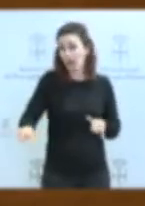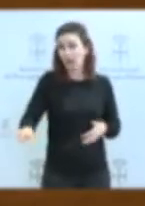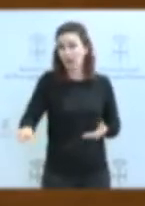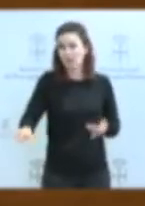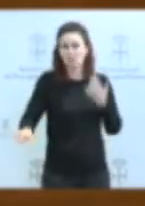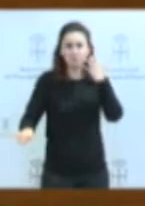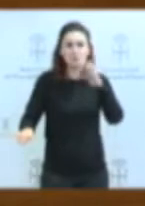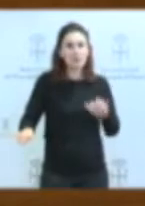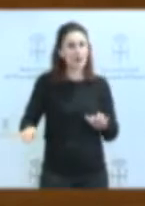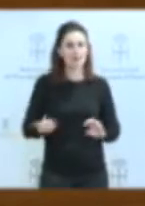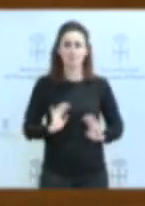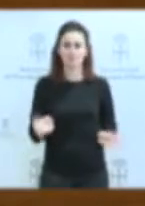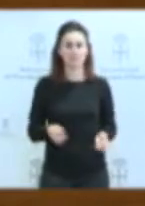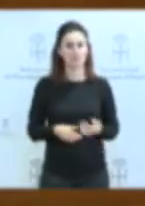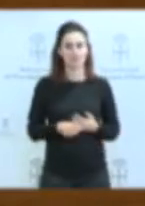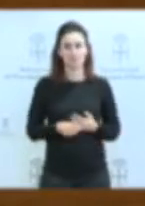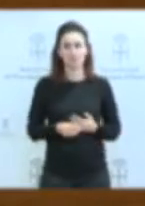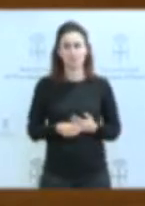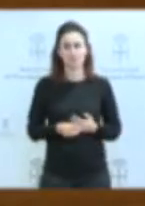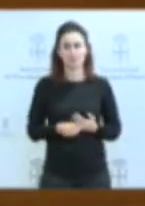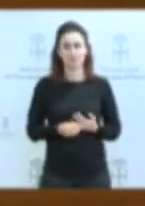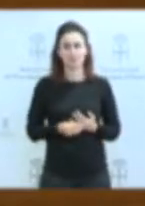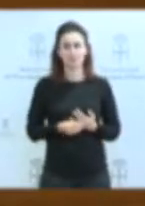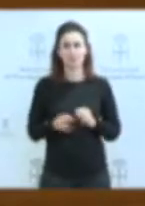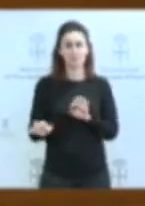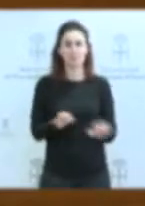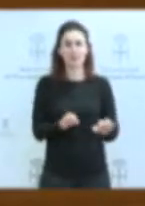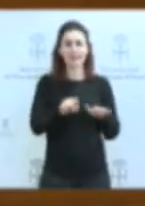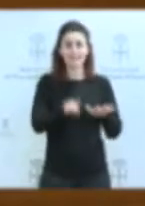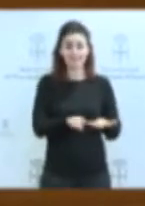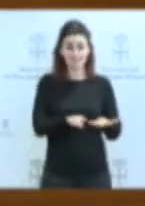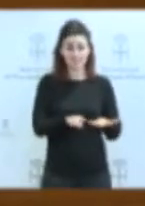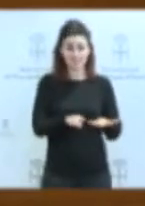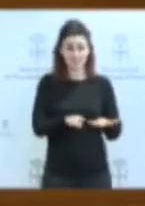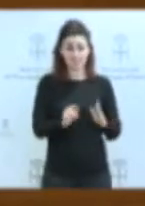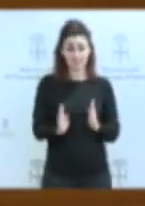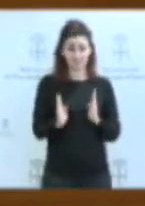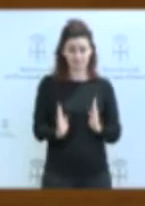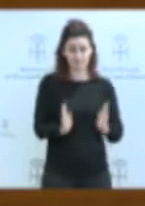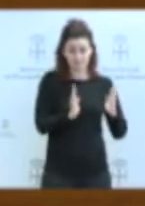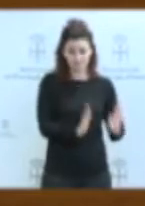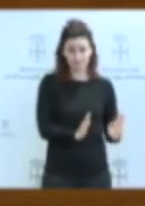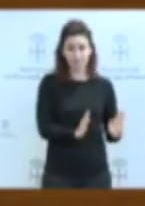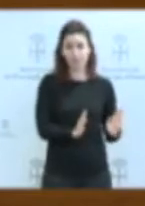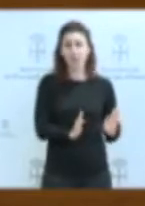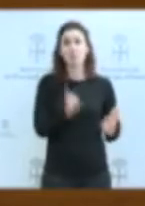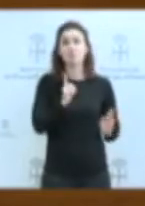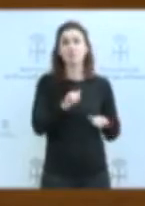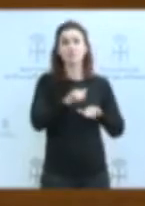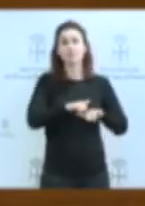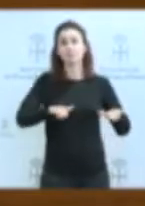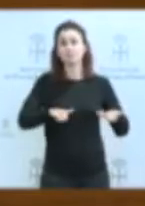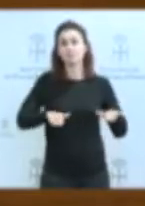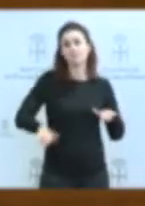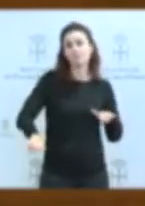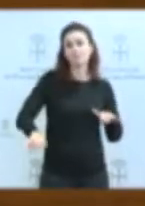esa planificación con 6 meses y que solo tienen aviones parados normalmente para situaciones de emergencia. En relación al